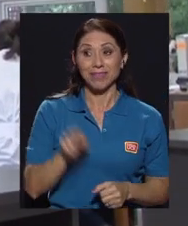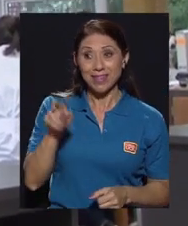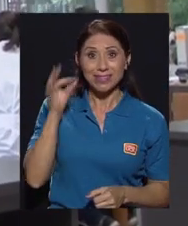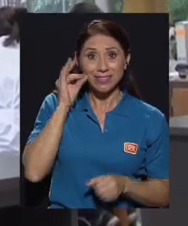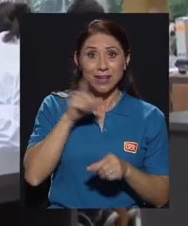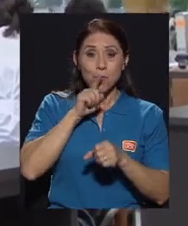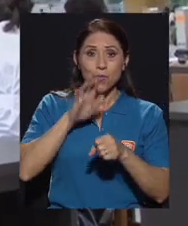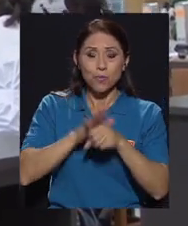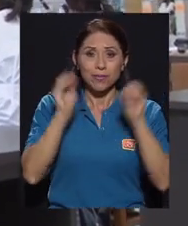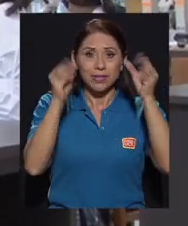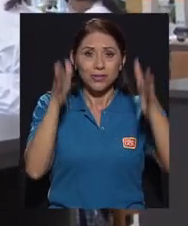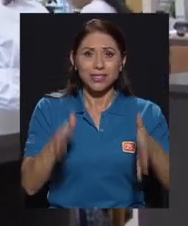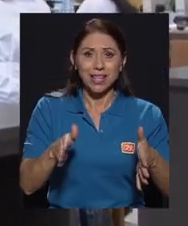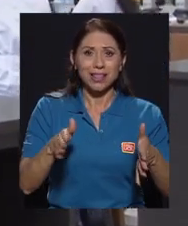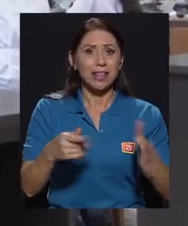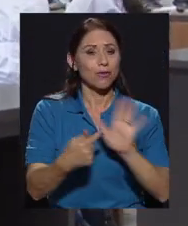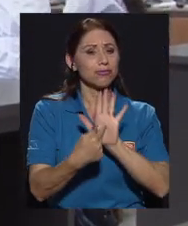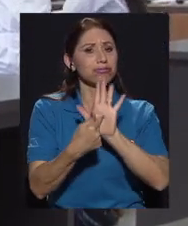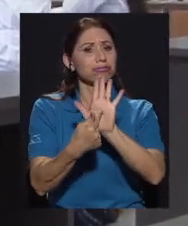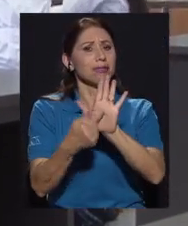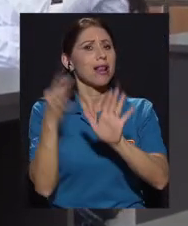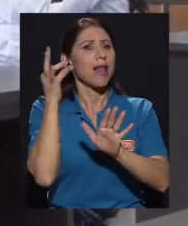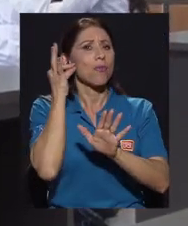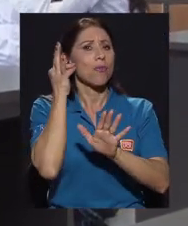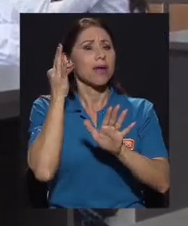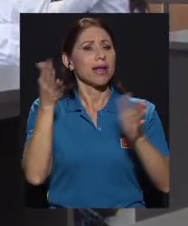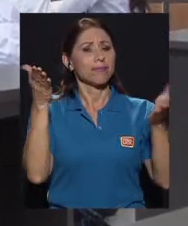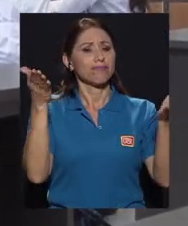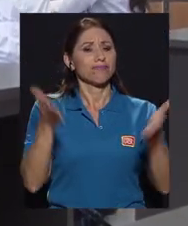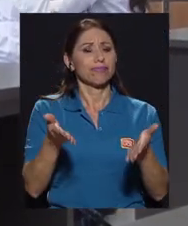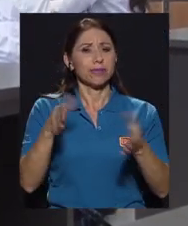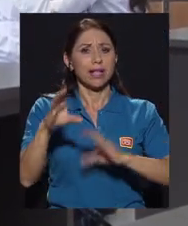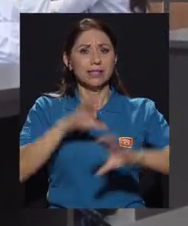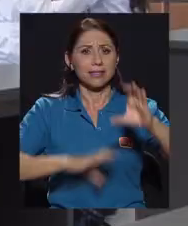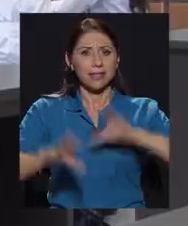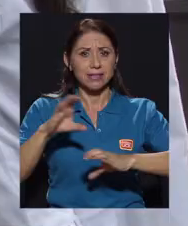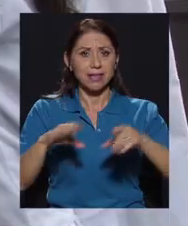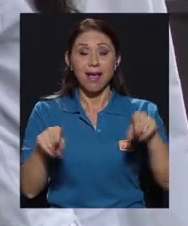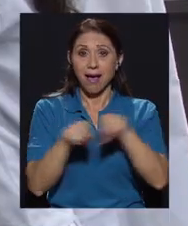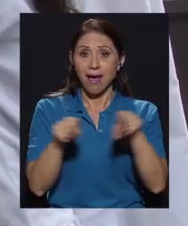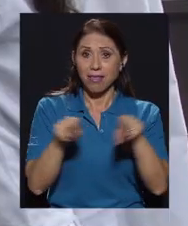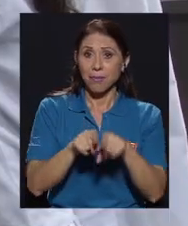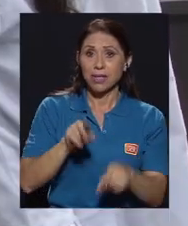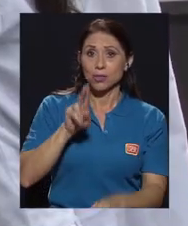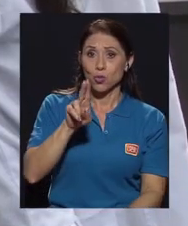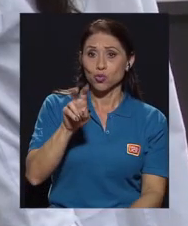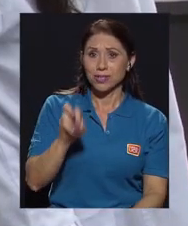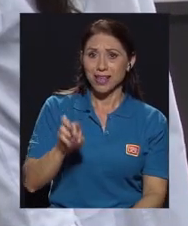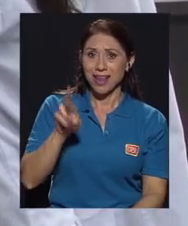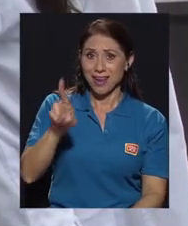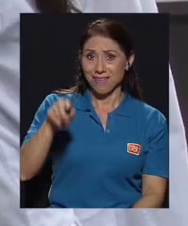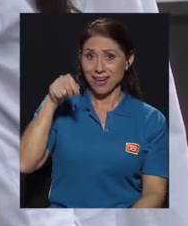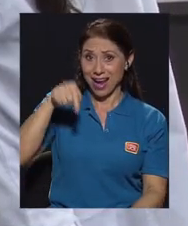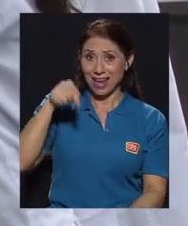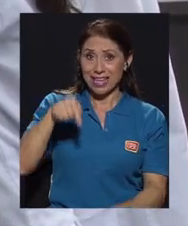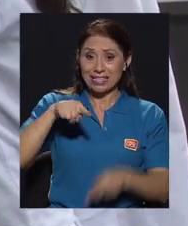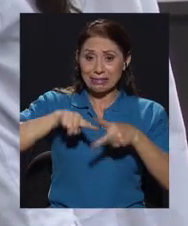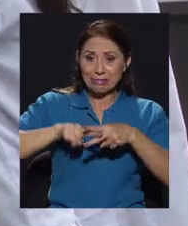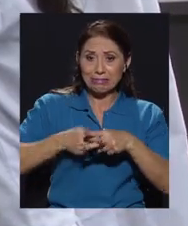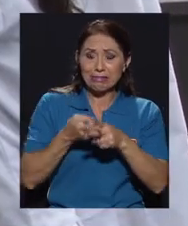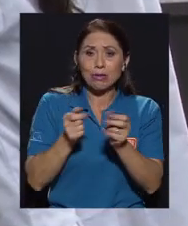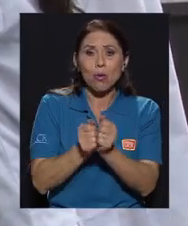comprometida docente resalta la presencia de la mujer en la ciencia y que, además, en la UCR estén cursando